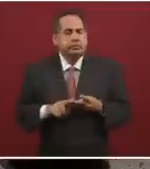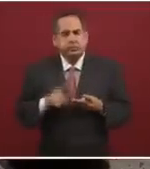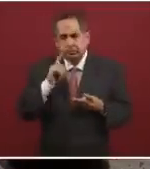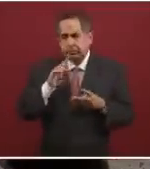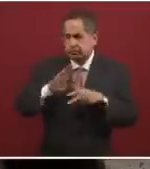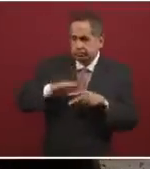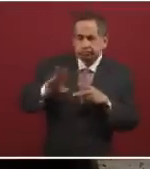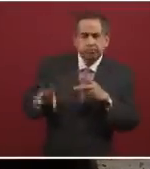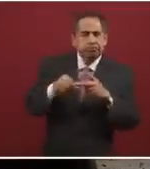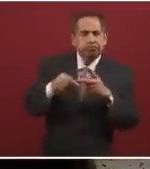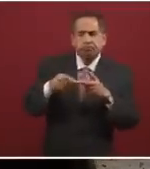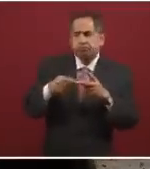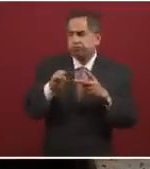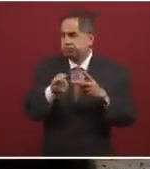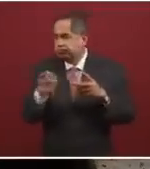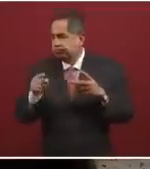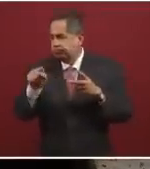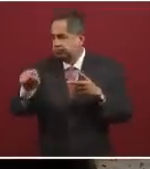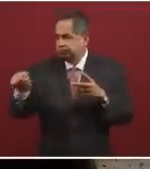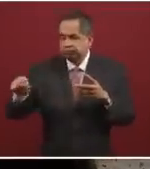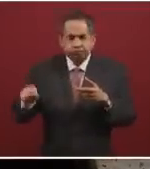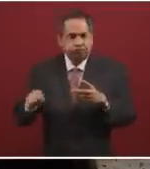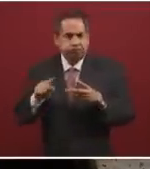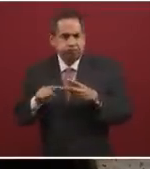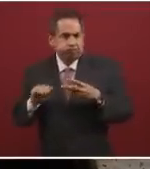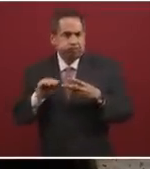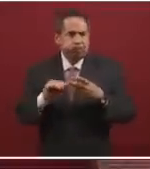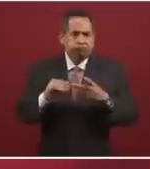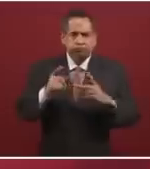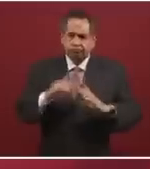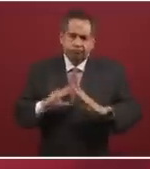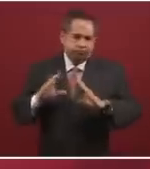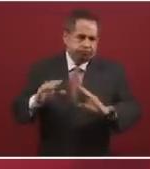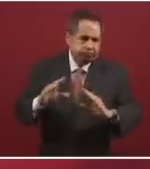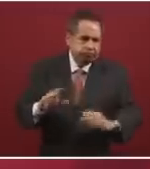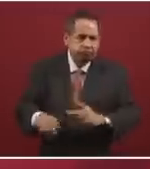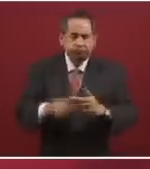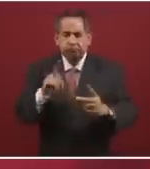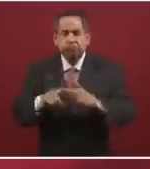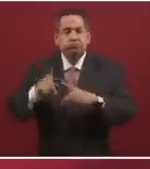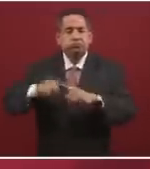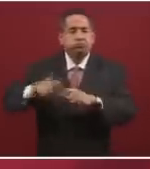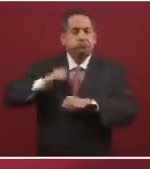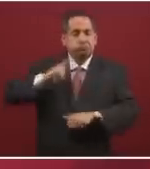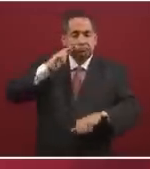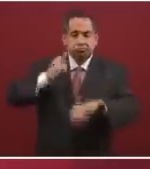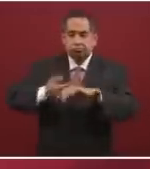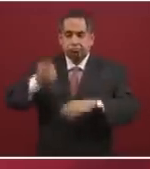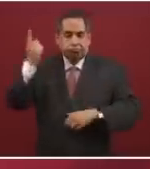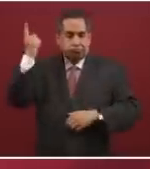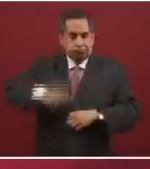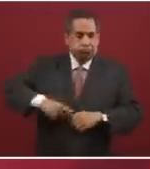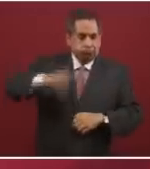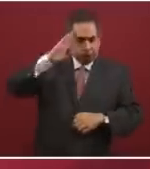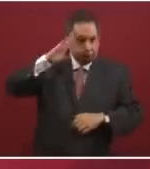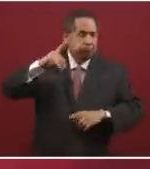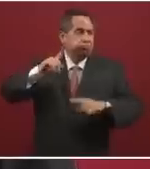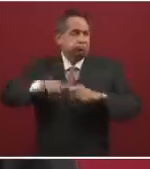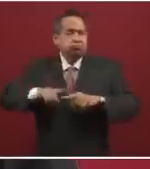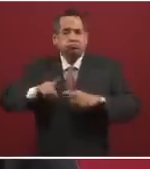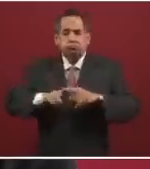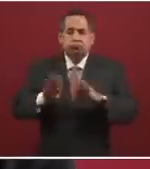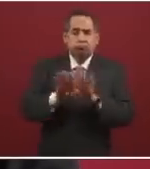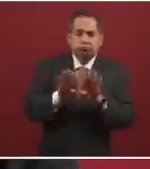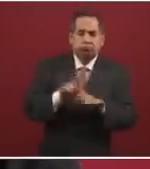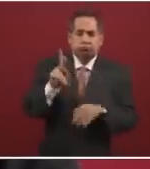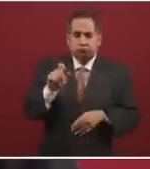sumar esfuerzos, capacitación, definición de mandos, de estrategia,